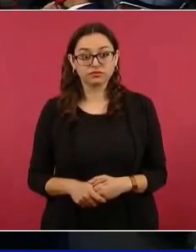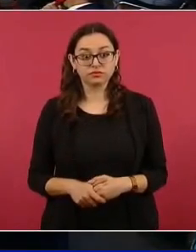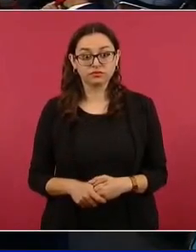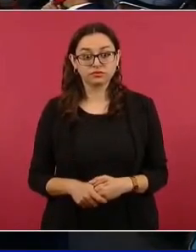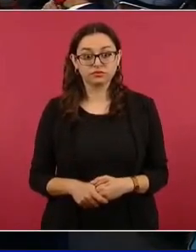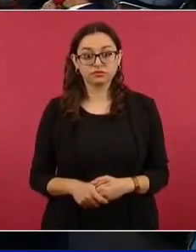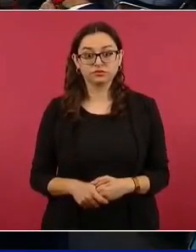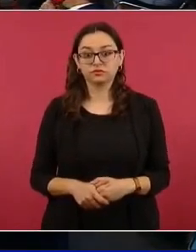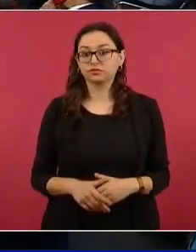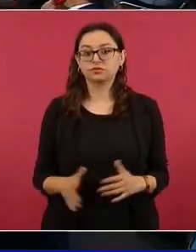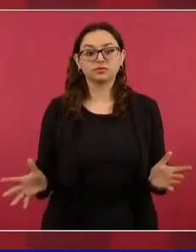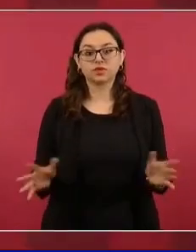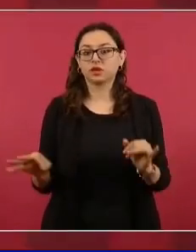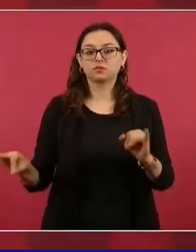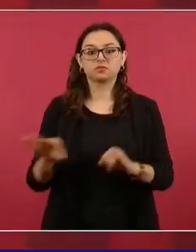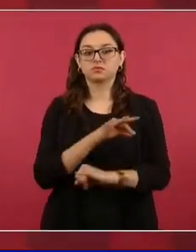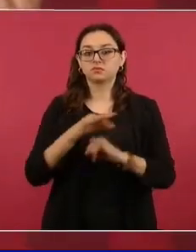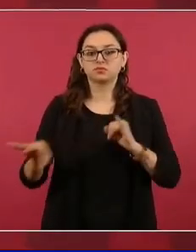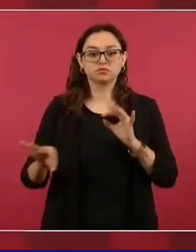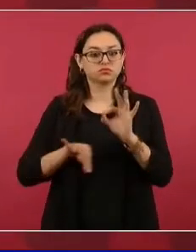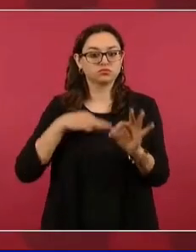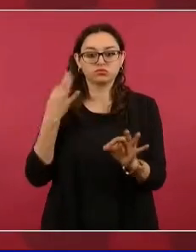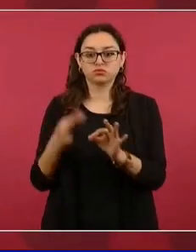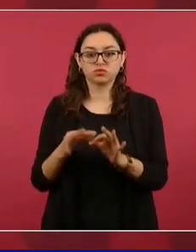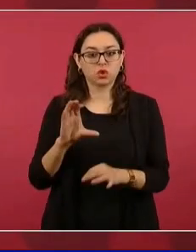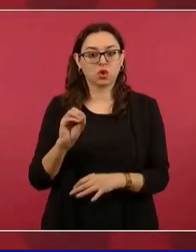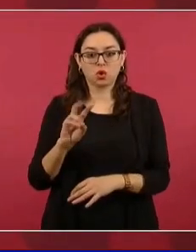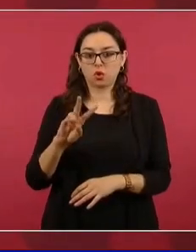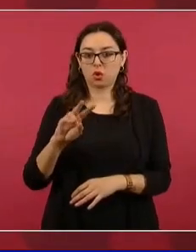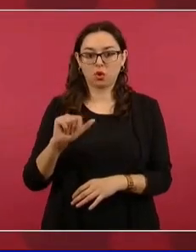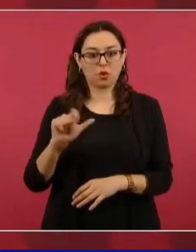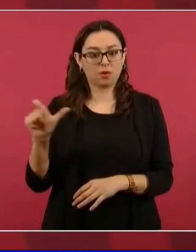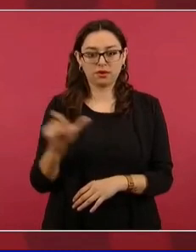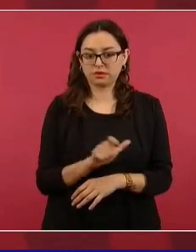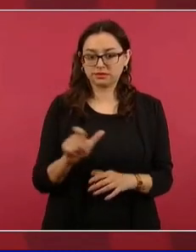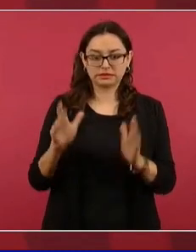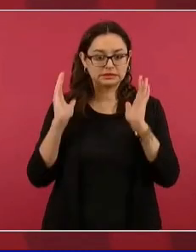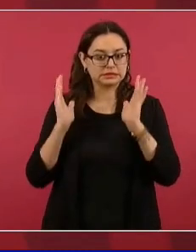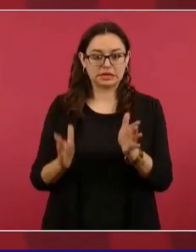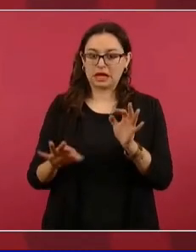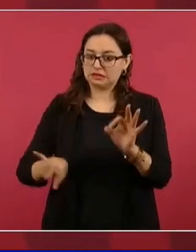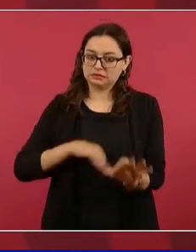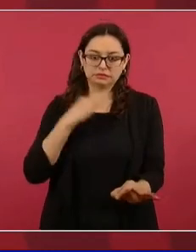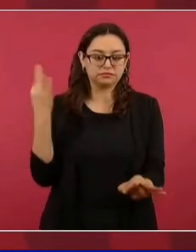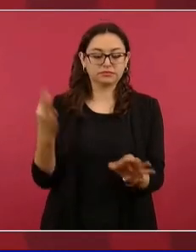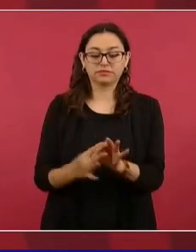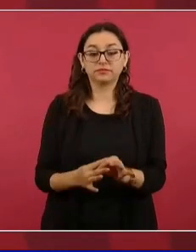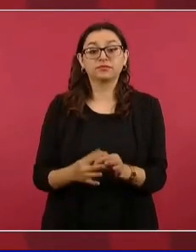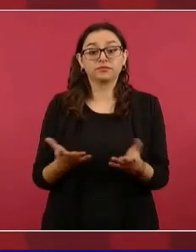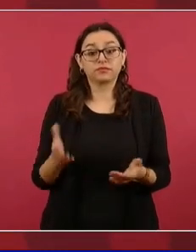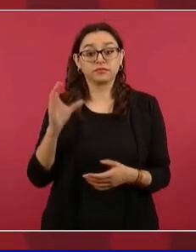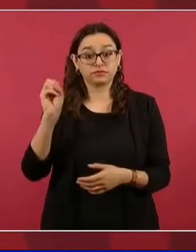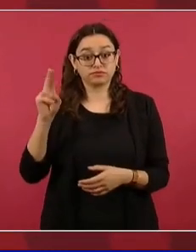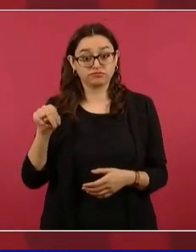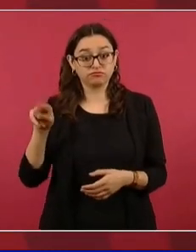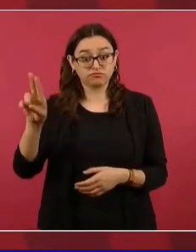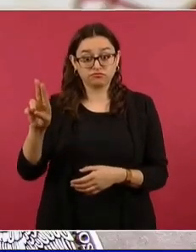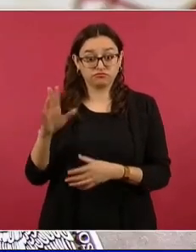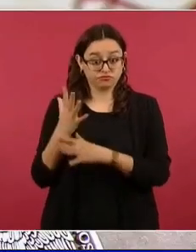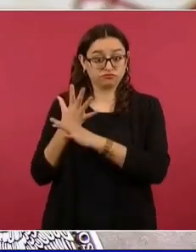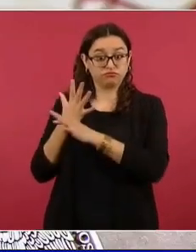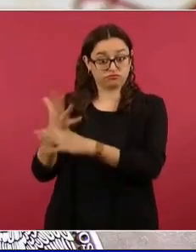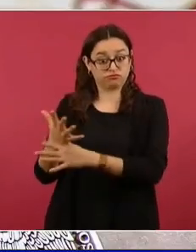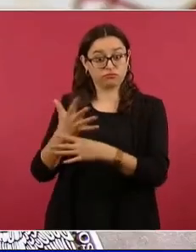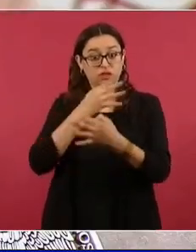Ahí se acaba COVAX. COVAX de hecho ya está cerrando este ciclo para todo el mundo. COVAX está pasando ya